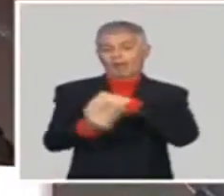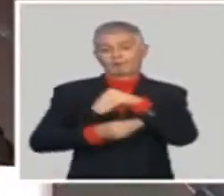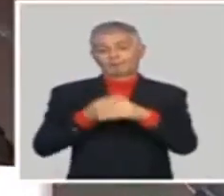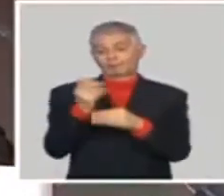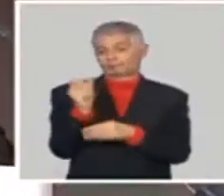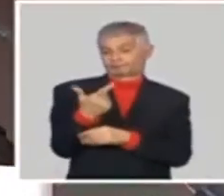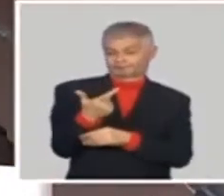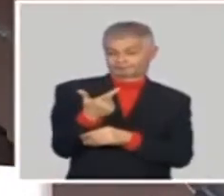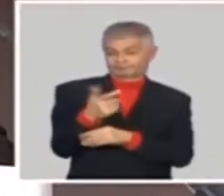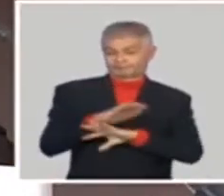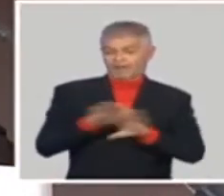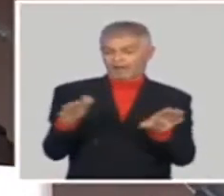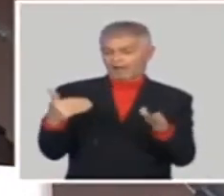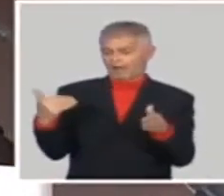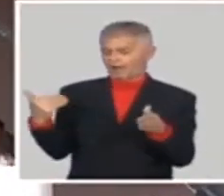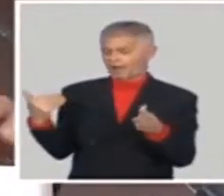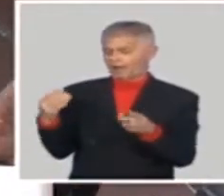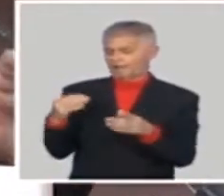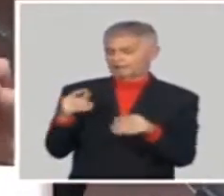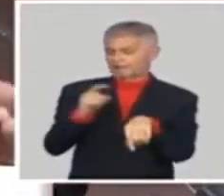Ya desde un tiempo, desde que